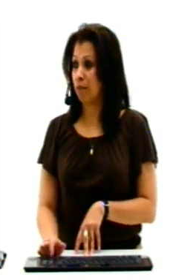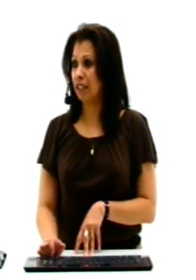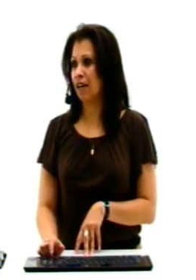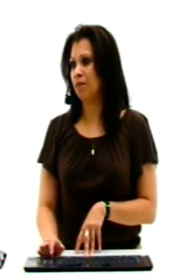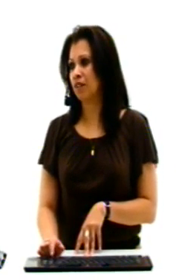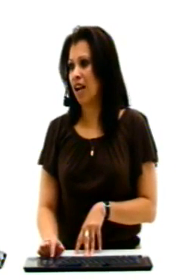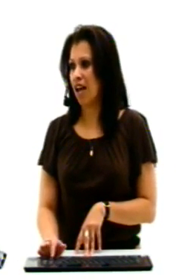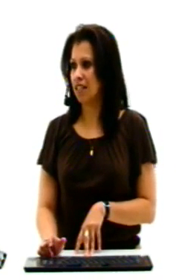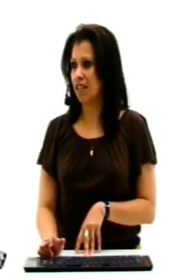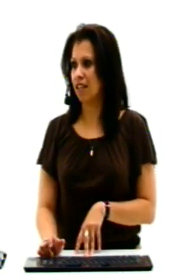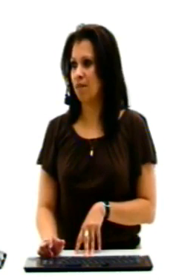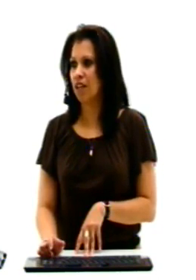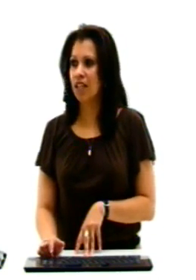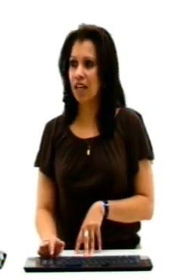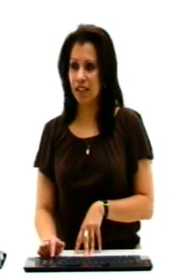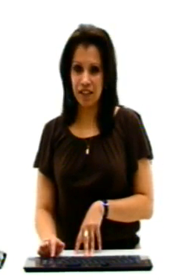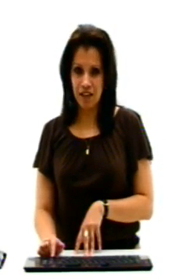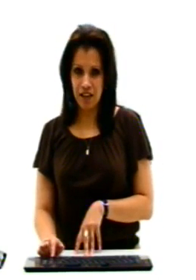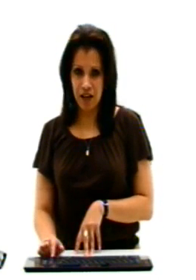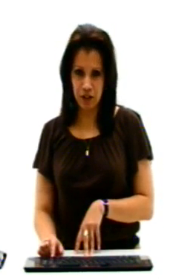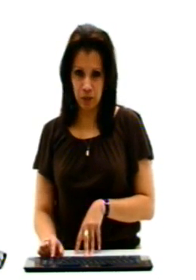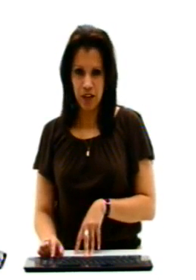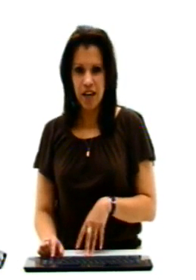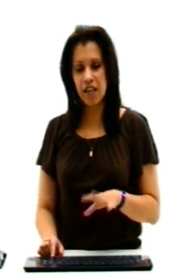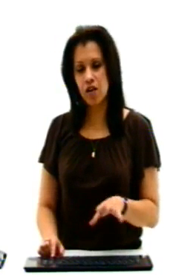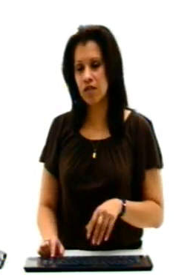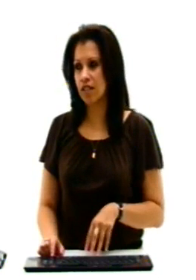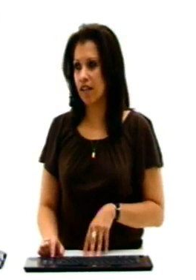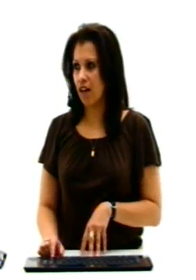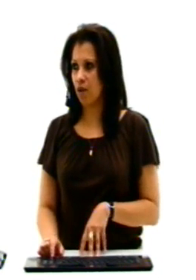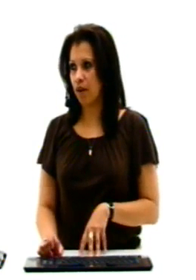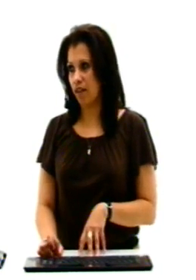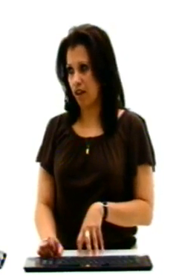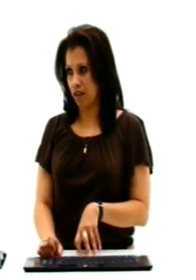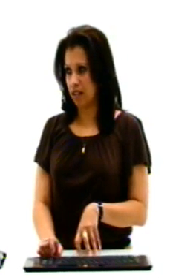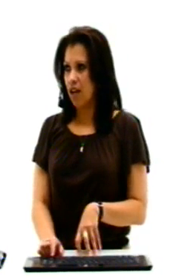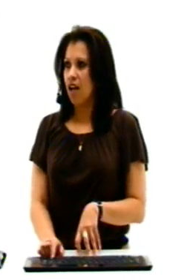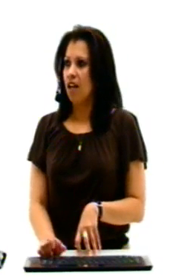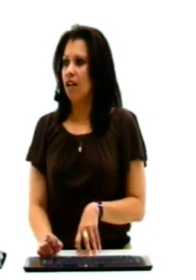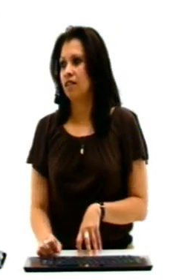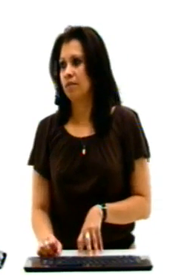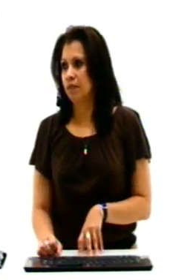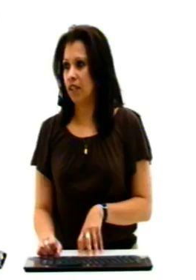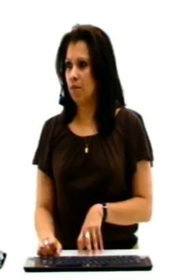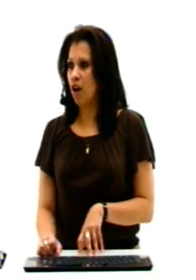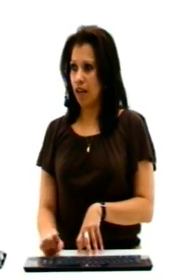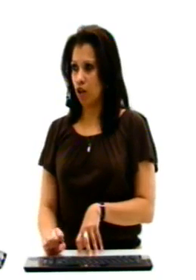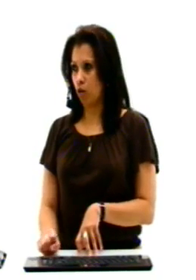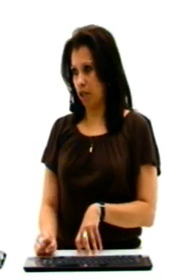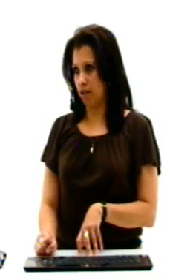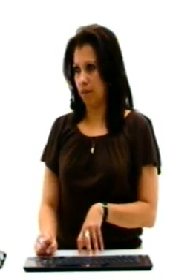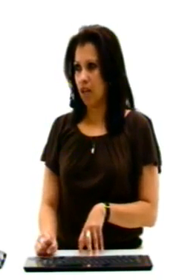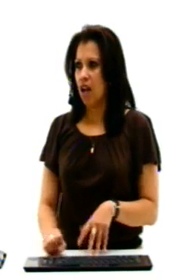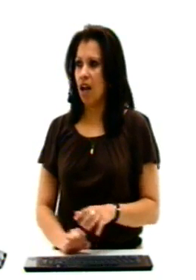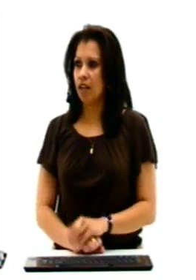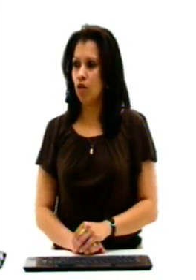la Mita la Hacienda y la trata de esclavitud en qué consiste cada una de ellas tenemos la